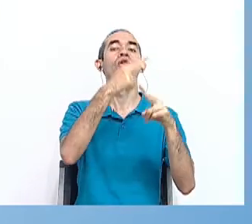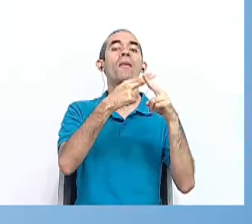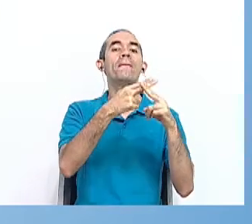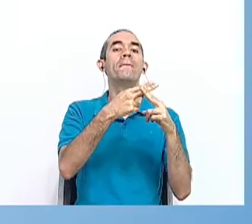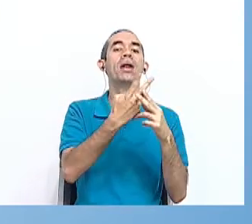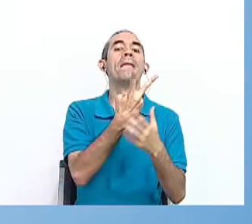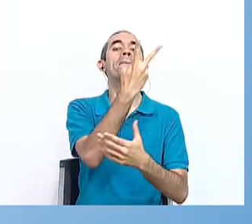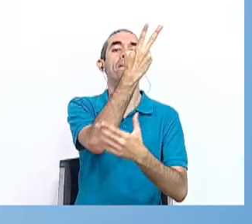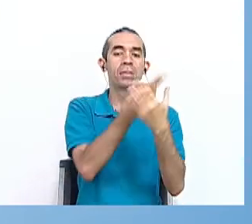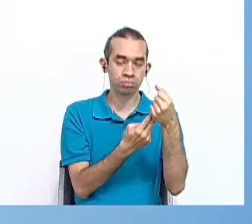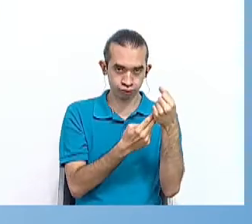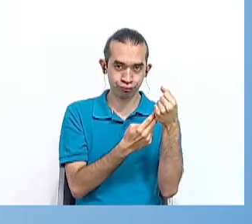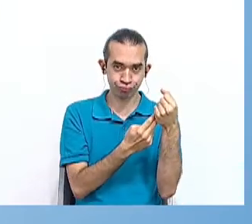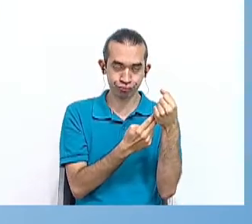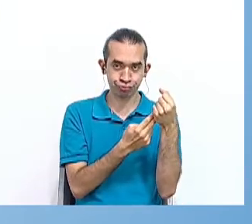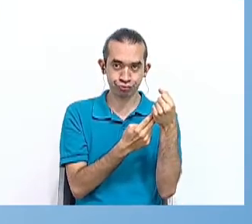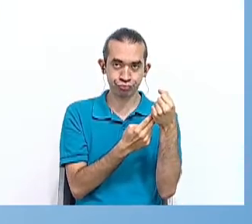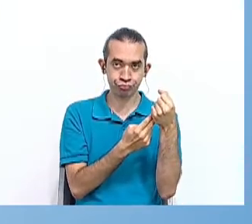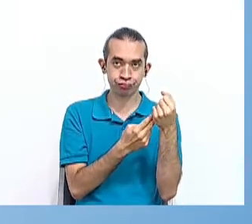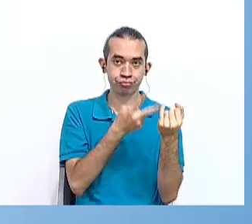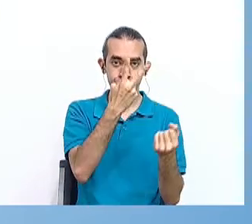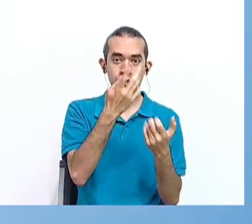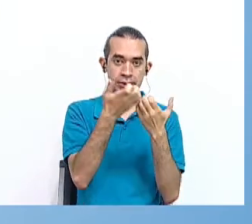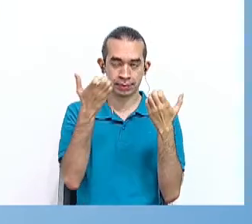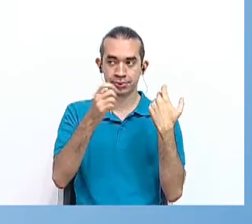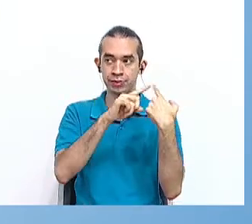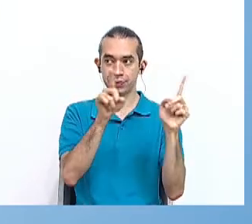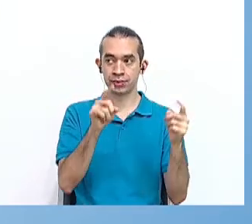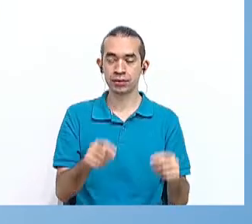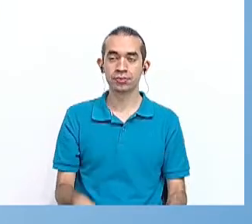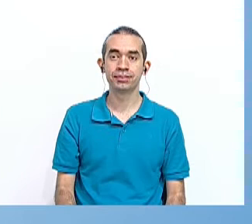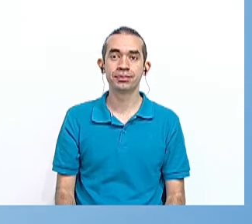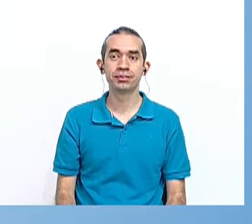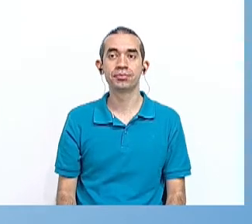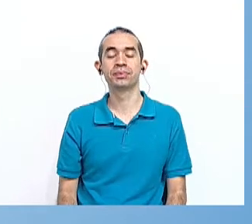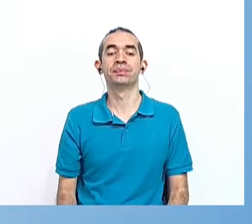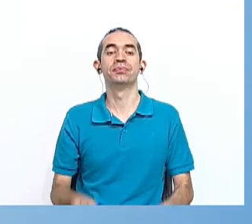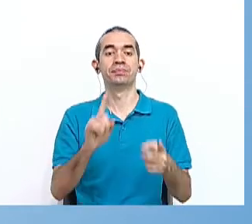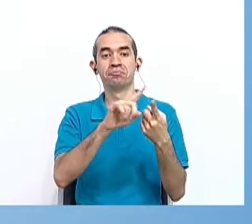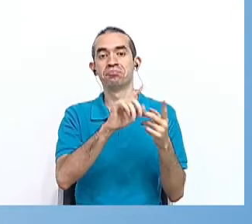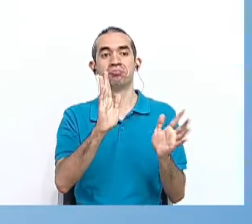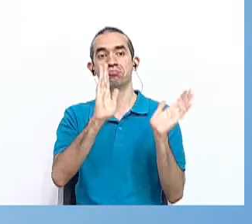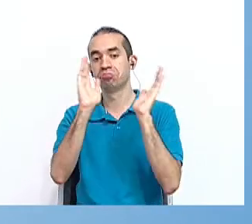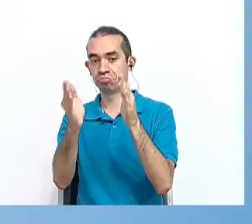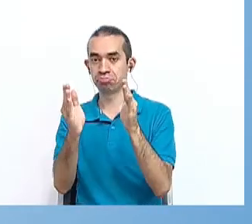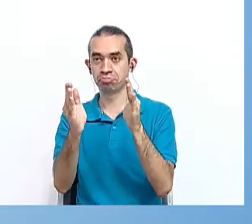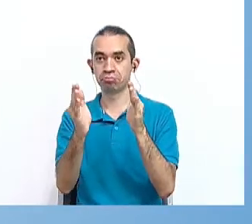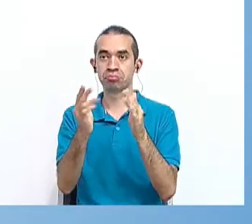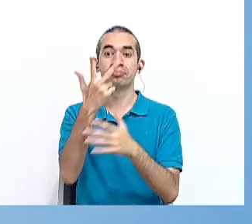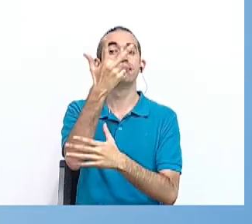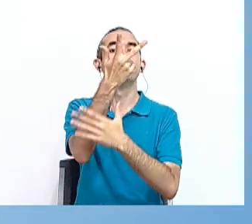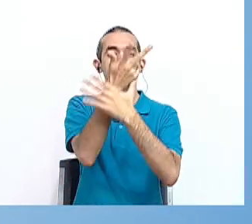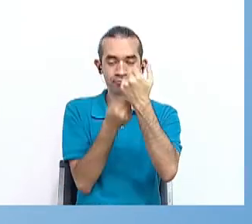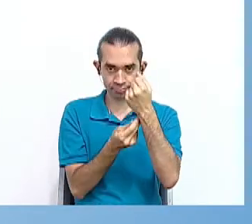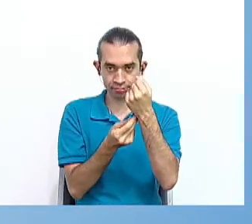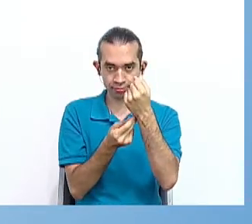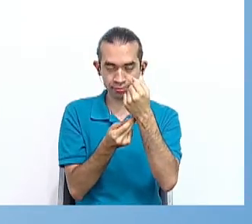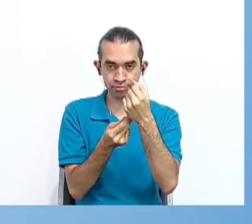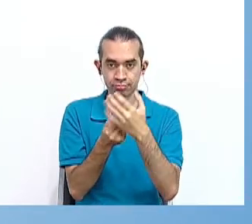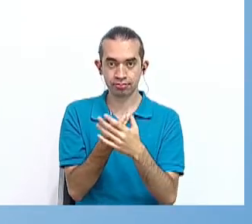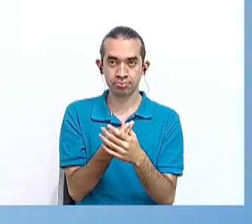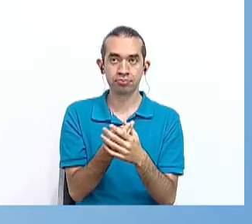binarios, formados por 2 elementos diferentes. Luego tenemos los